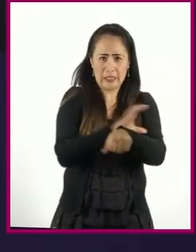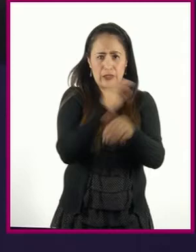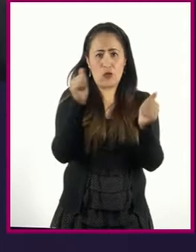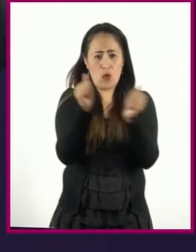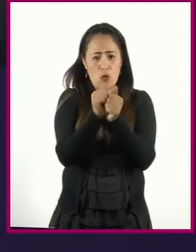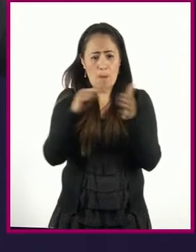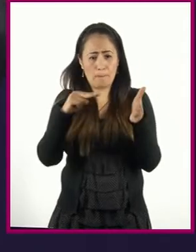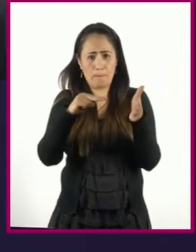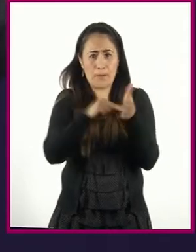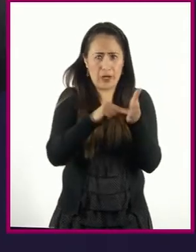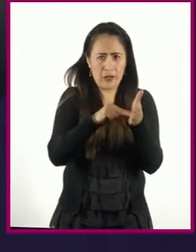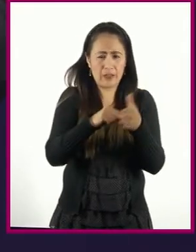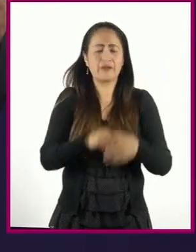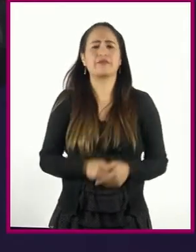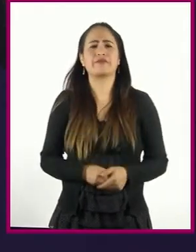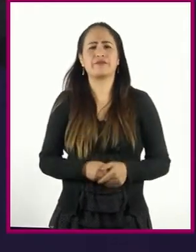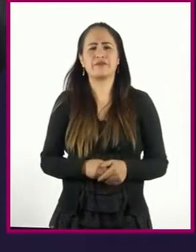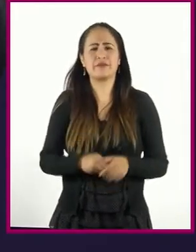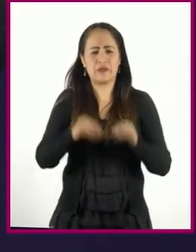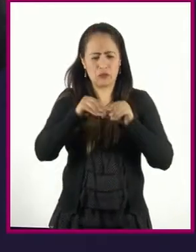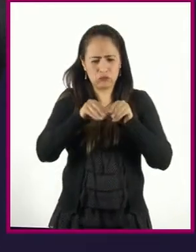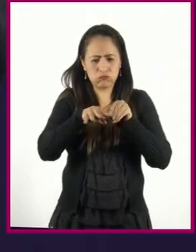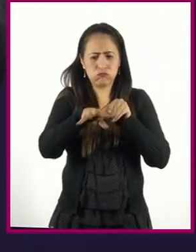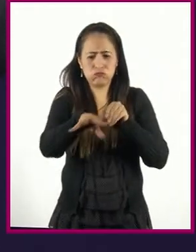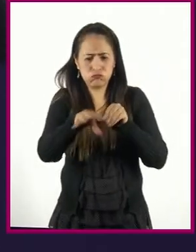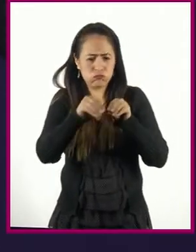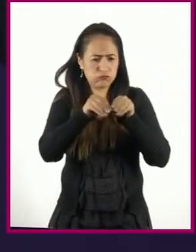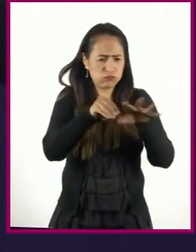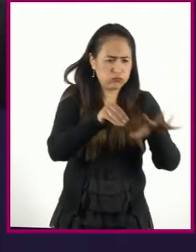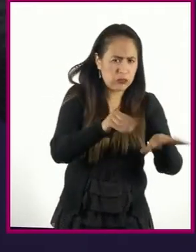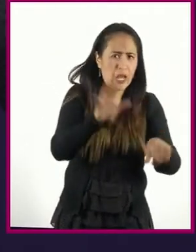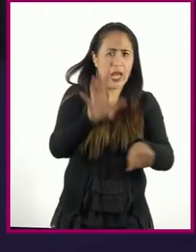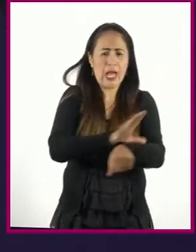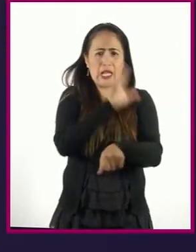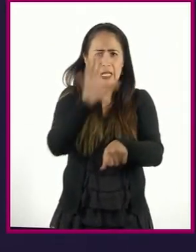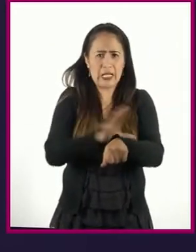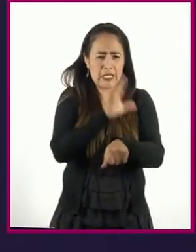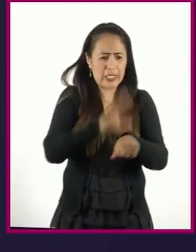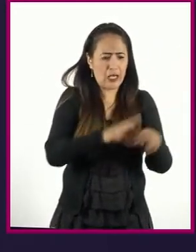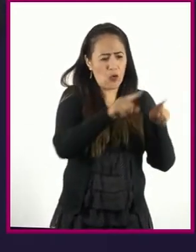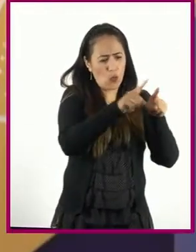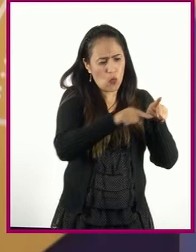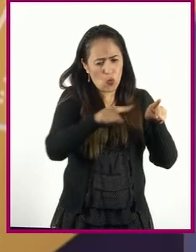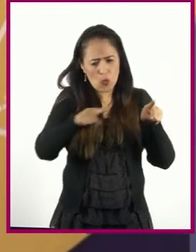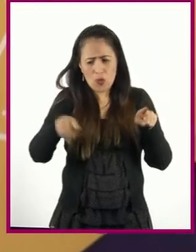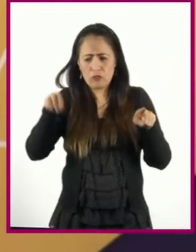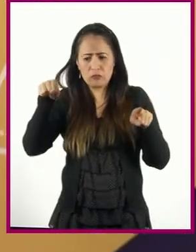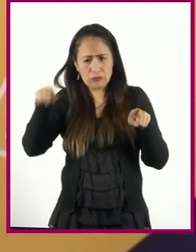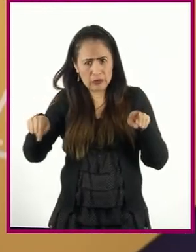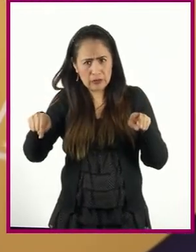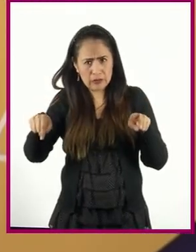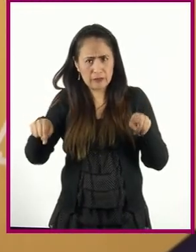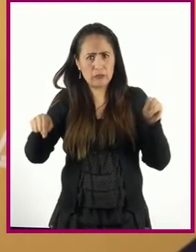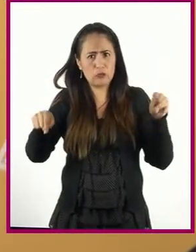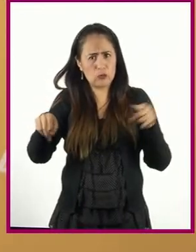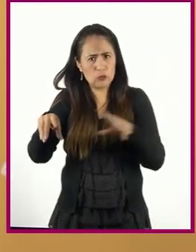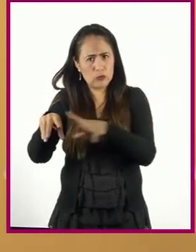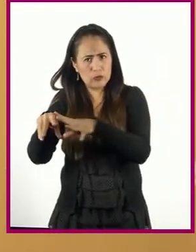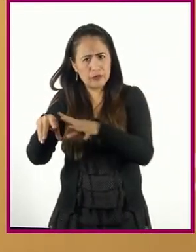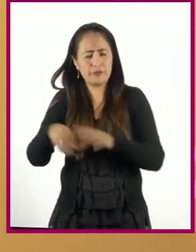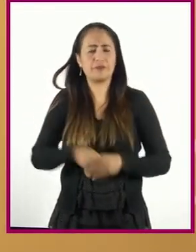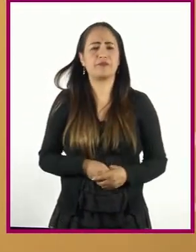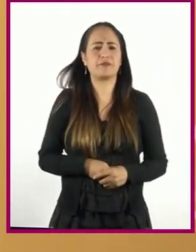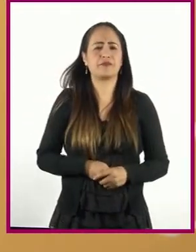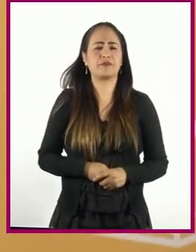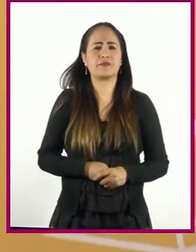magnéticos, las cuales se propagan transportando energía de un lugar a otro. En el caso particular del